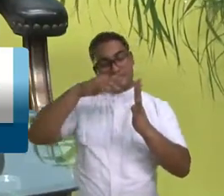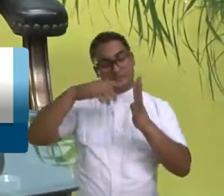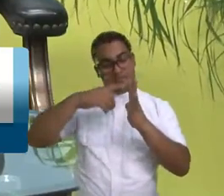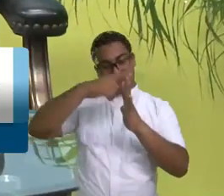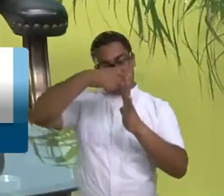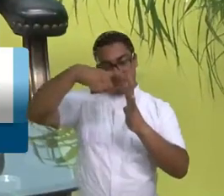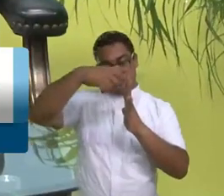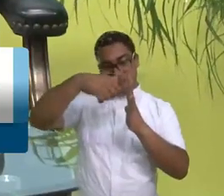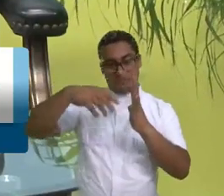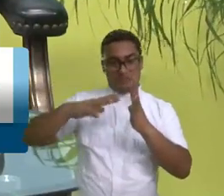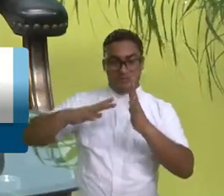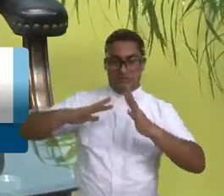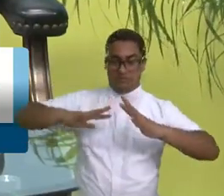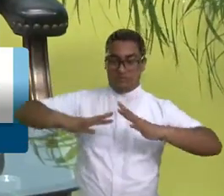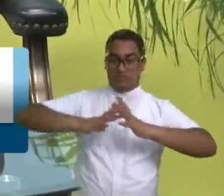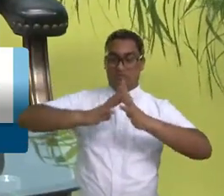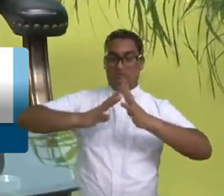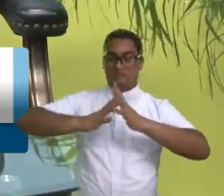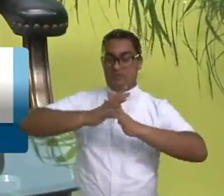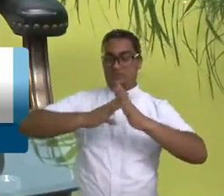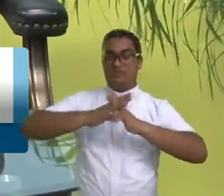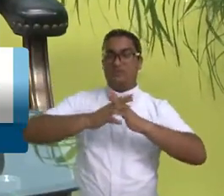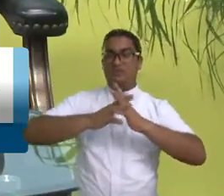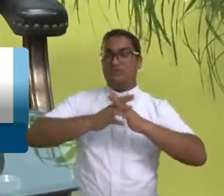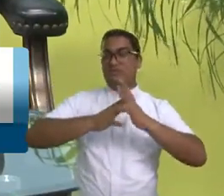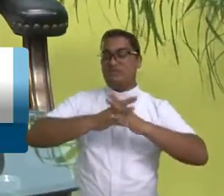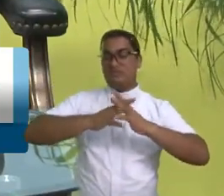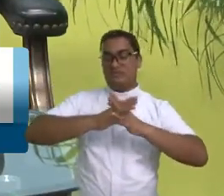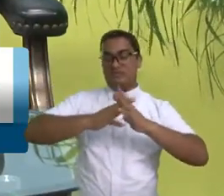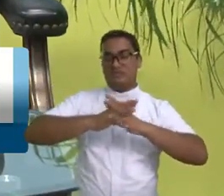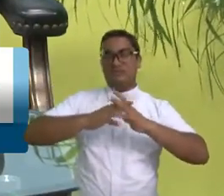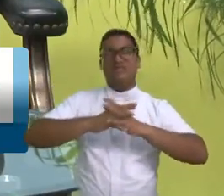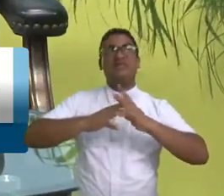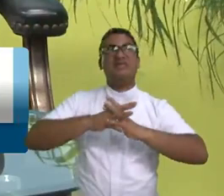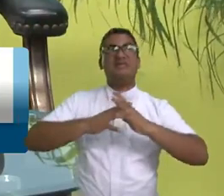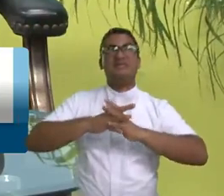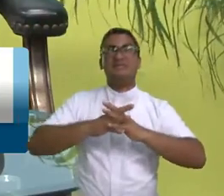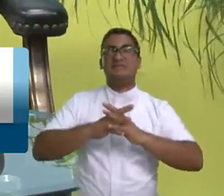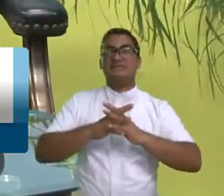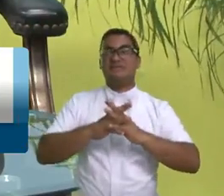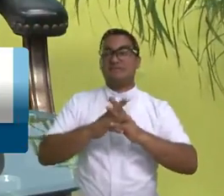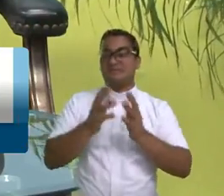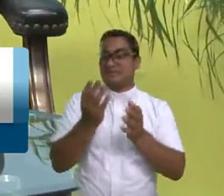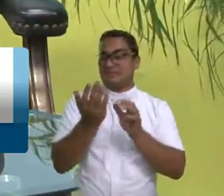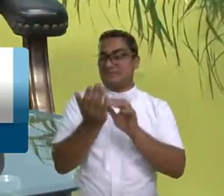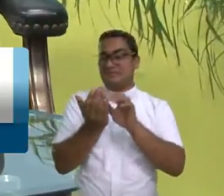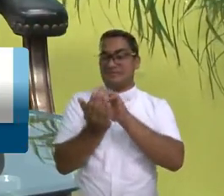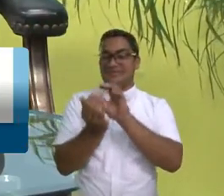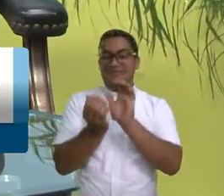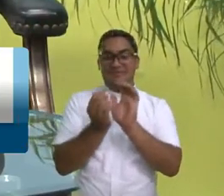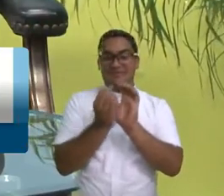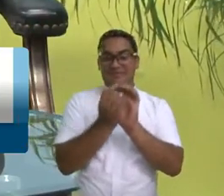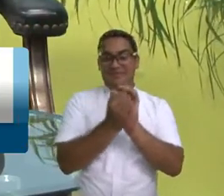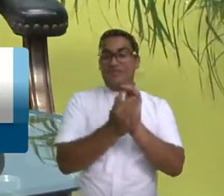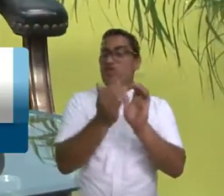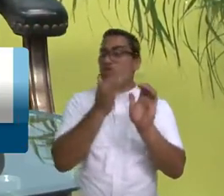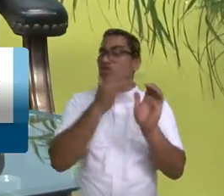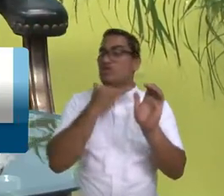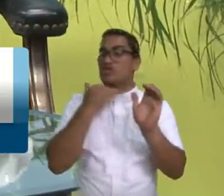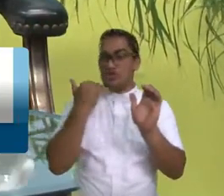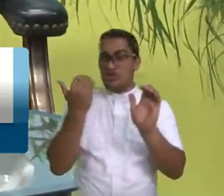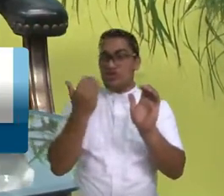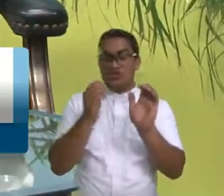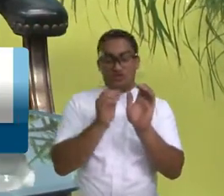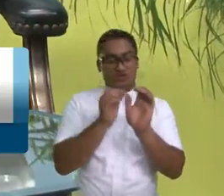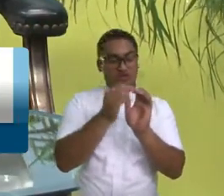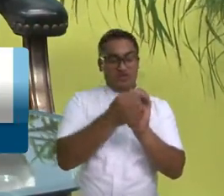interdigitales, ¿verdad? Los ganchitos. Y luego vamos con las puntas de los dedos para tratar de remover lo que son